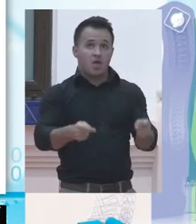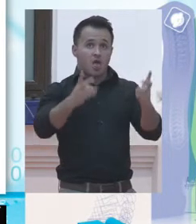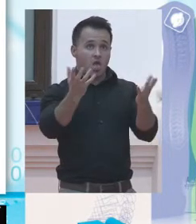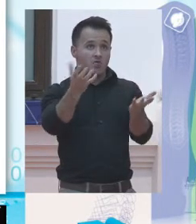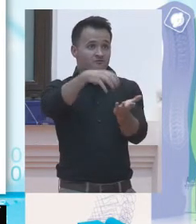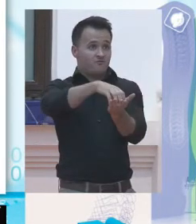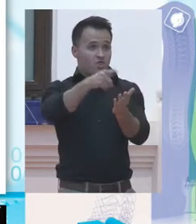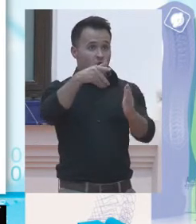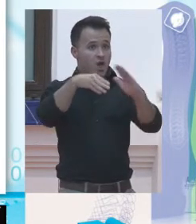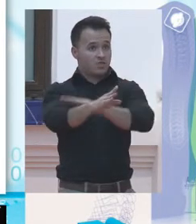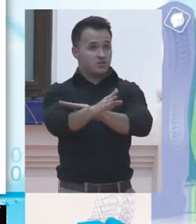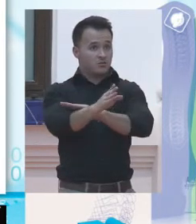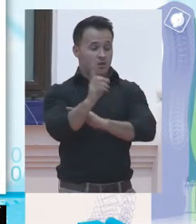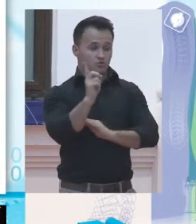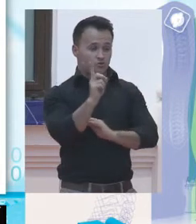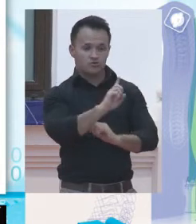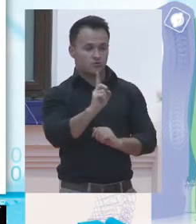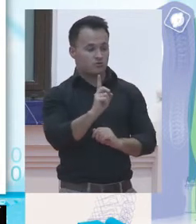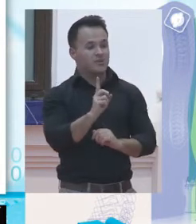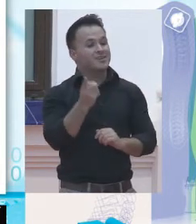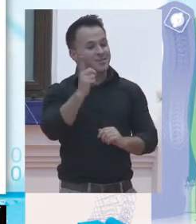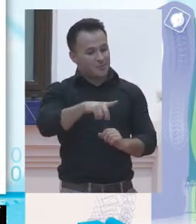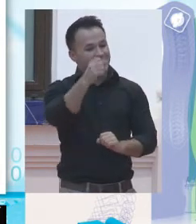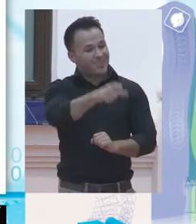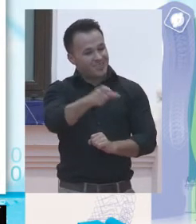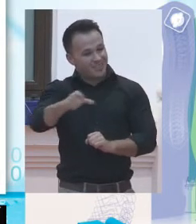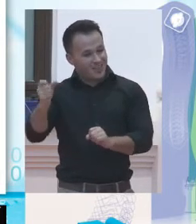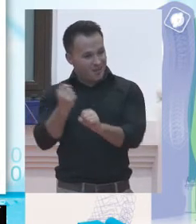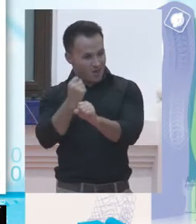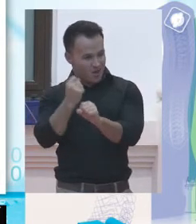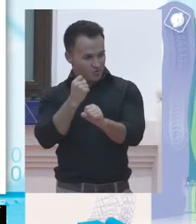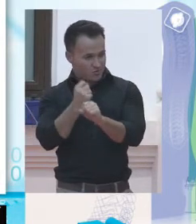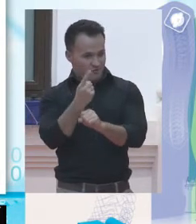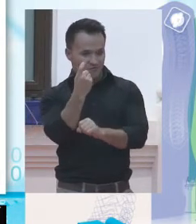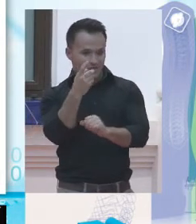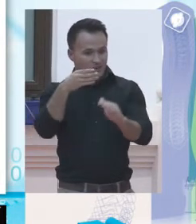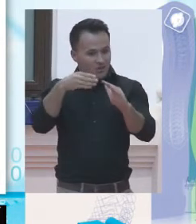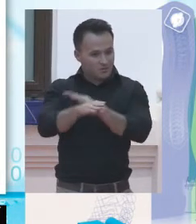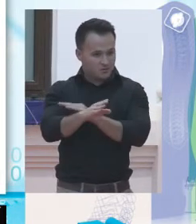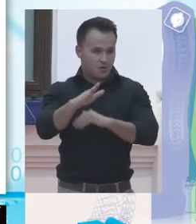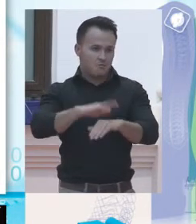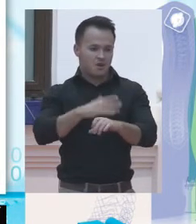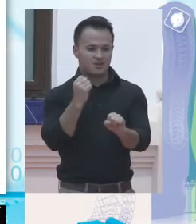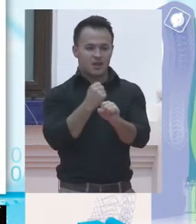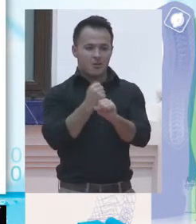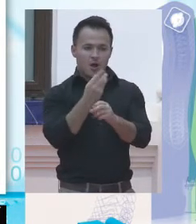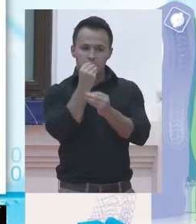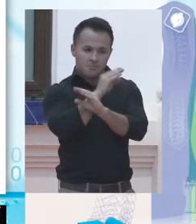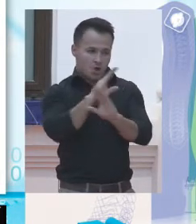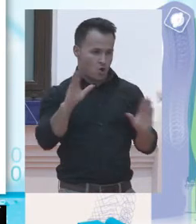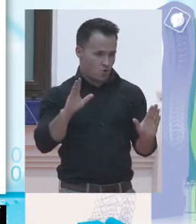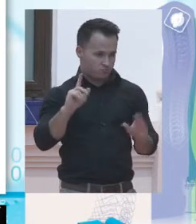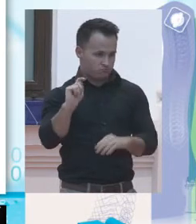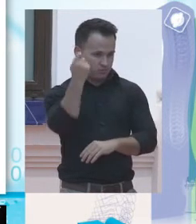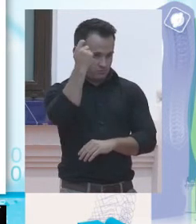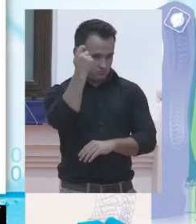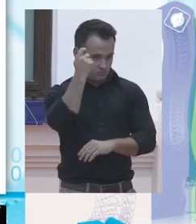pero en nuestros términos, está en dar al trabajador lo necesario para que obtenga su máximo desempeño laboral y sea